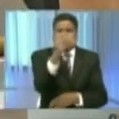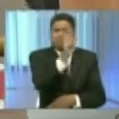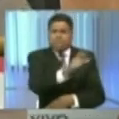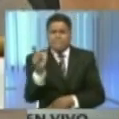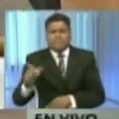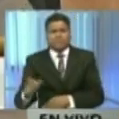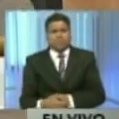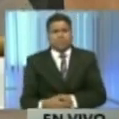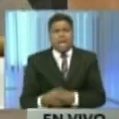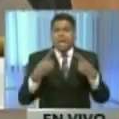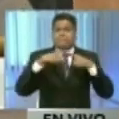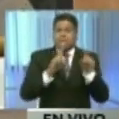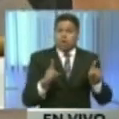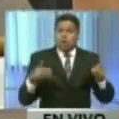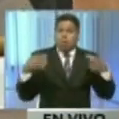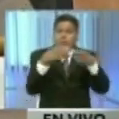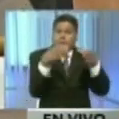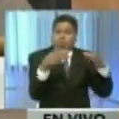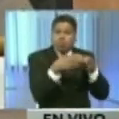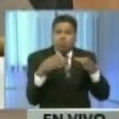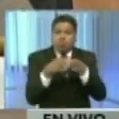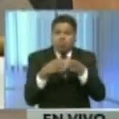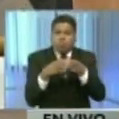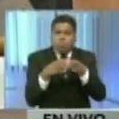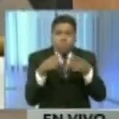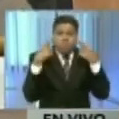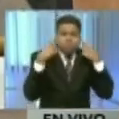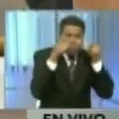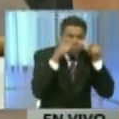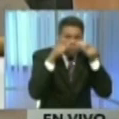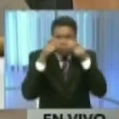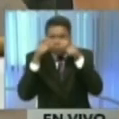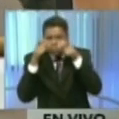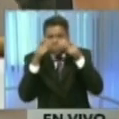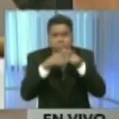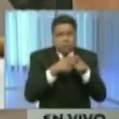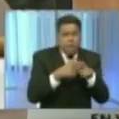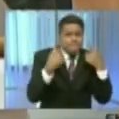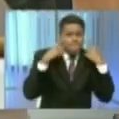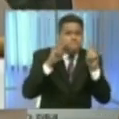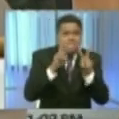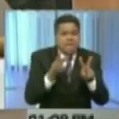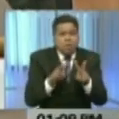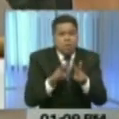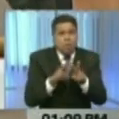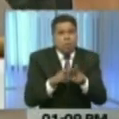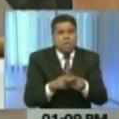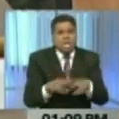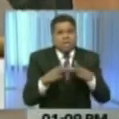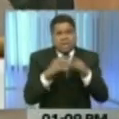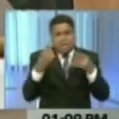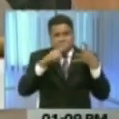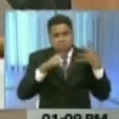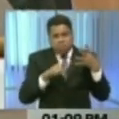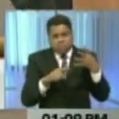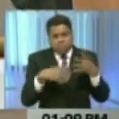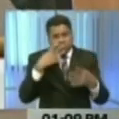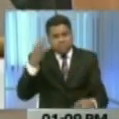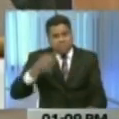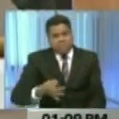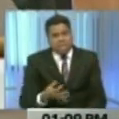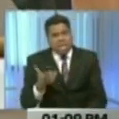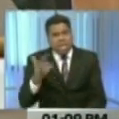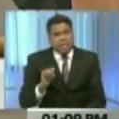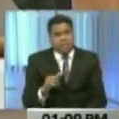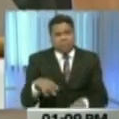del Pentágono enviado a Irak había concluido que los tráilers eran, en realidad,